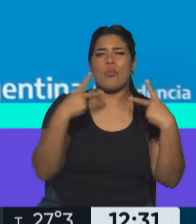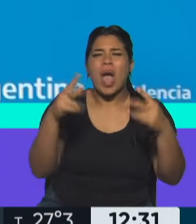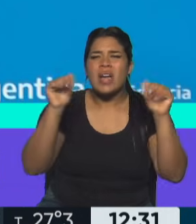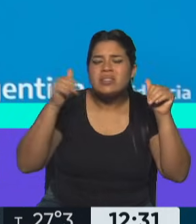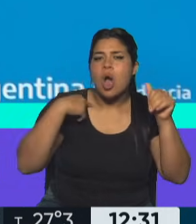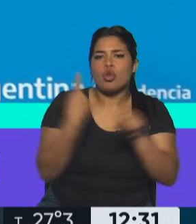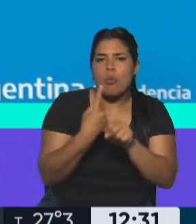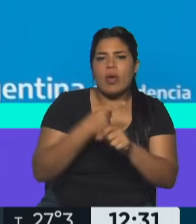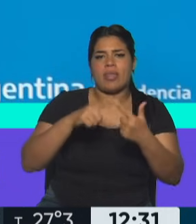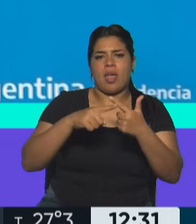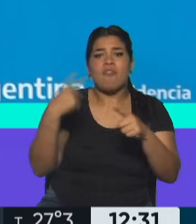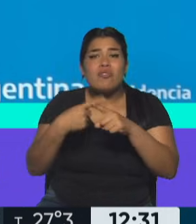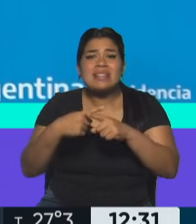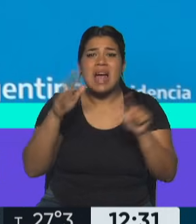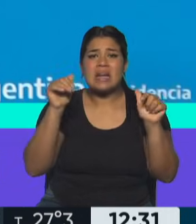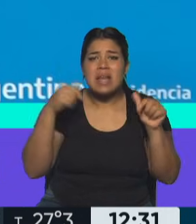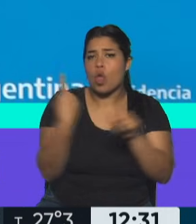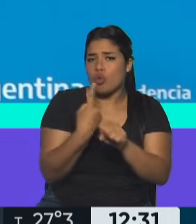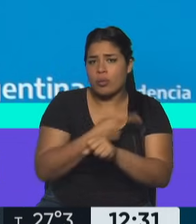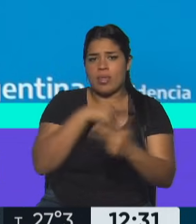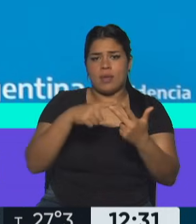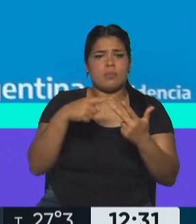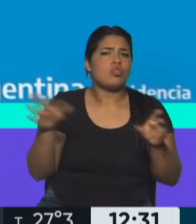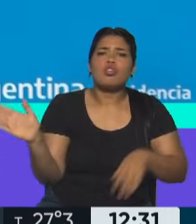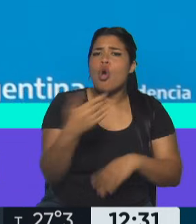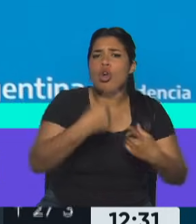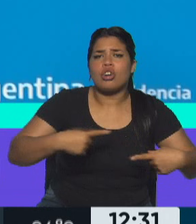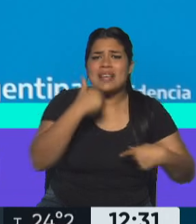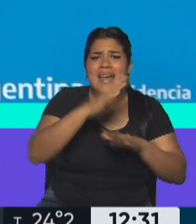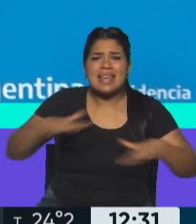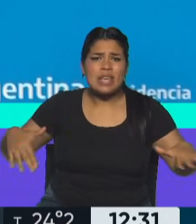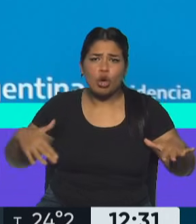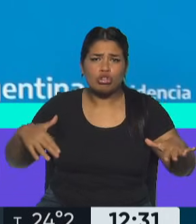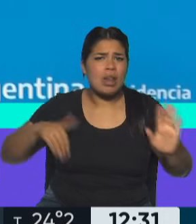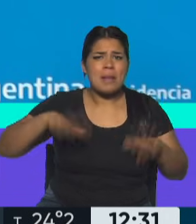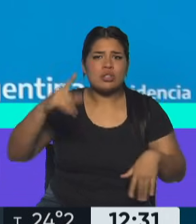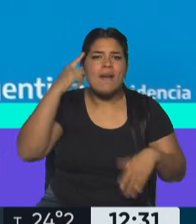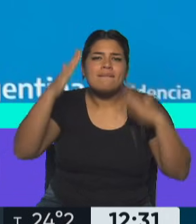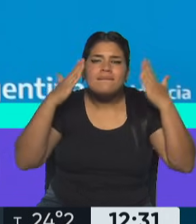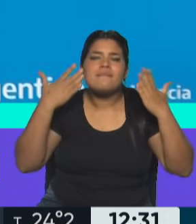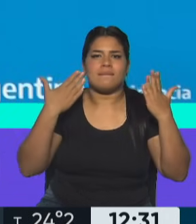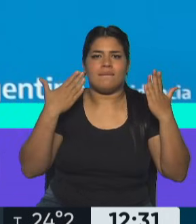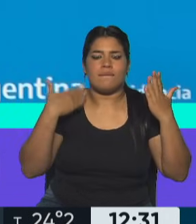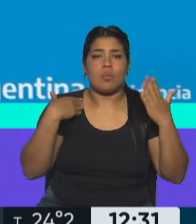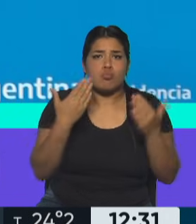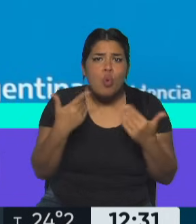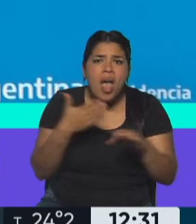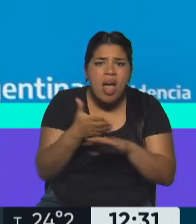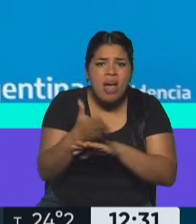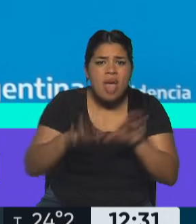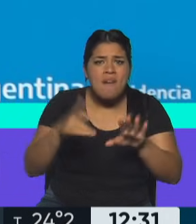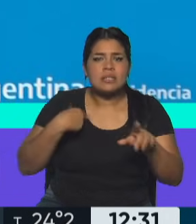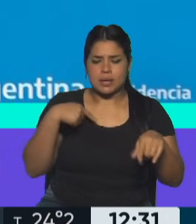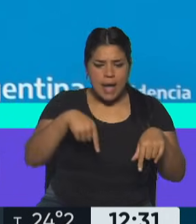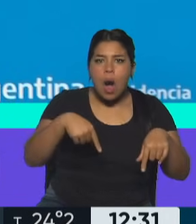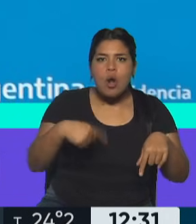pudieron tener su fiesta de egresados, todo lo que nuestros hijos e hijas en situaciones habituales pueden tener, tratar de acompañarlos a que hagan un